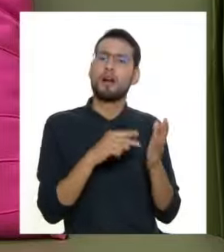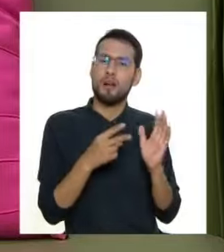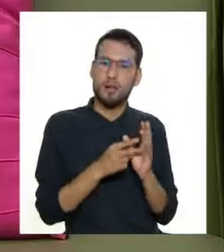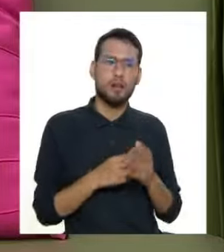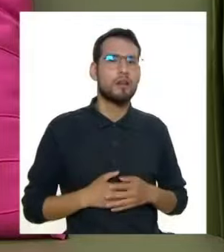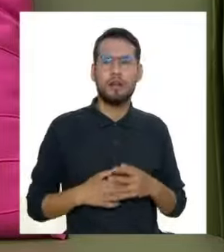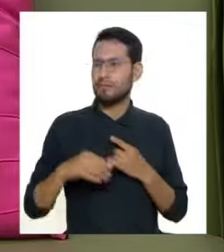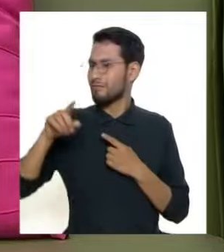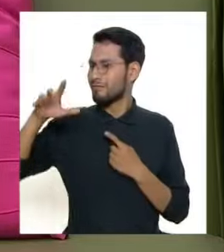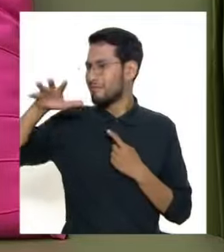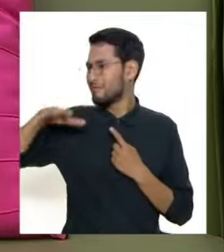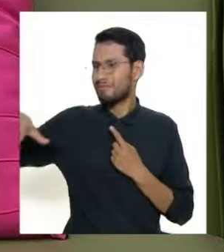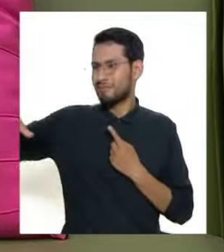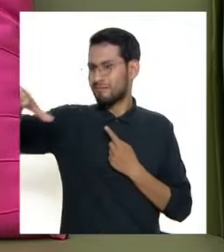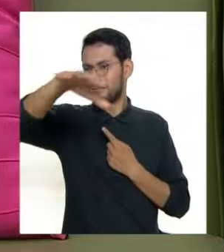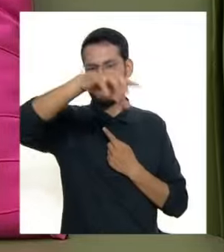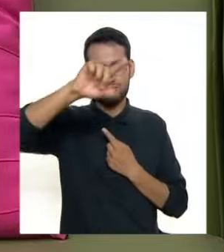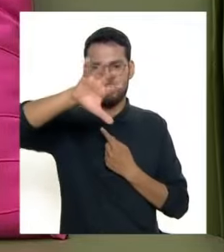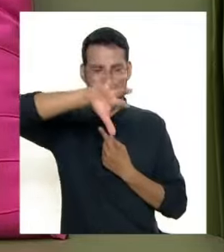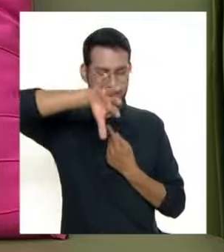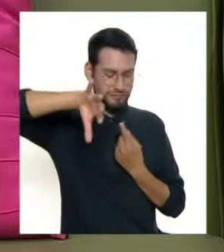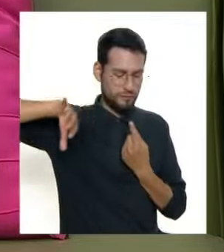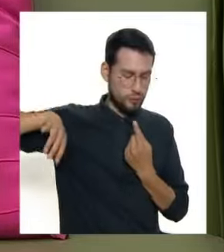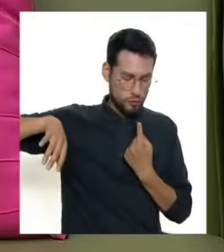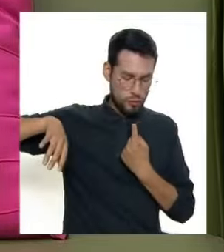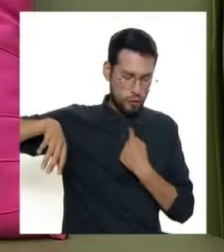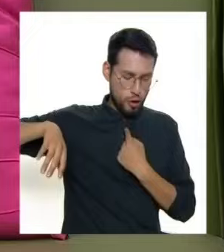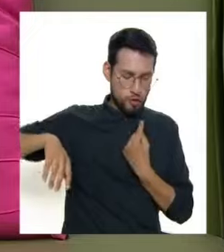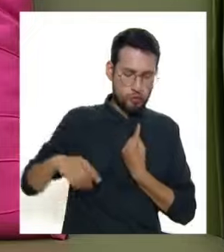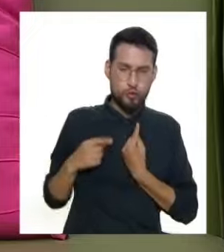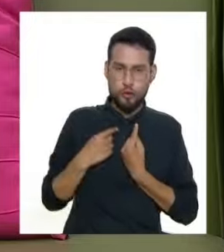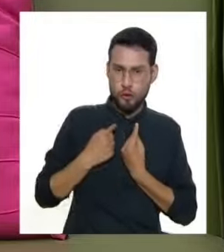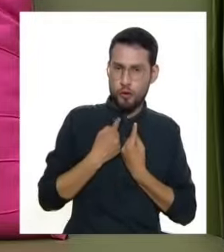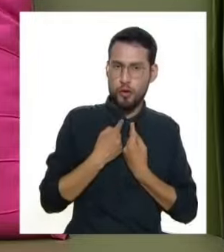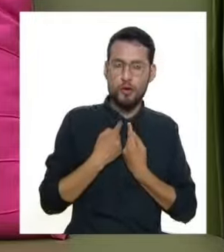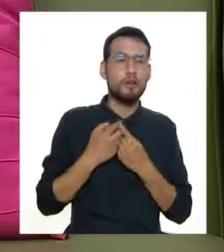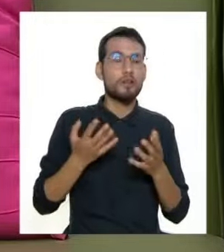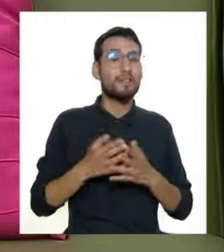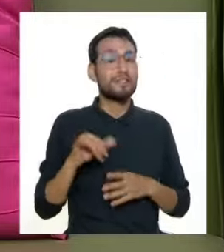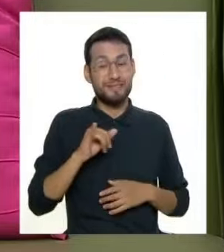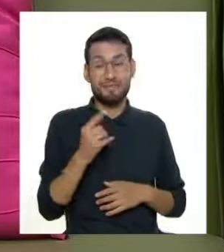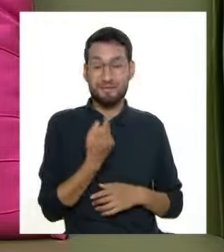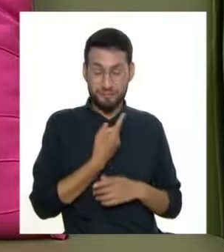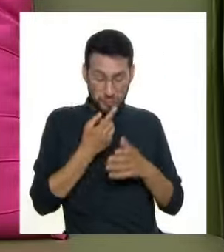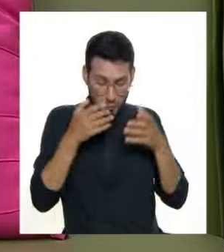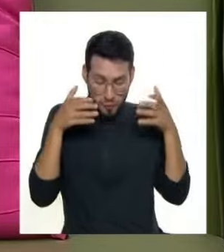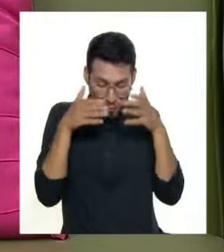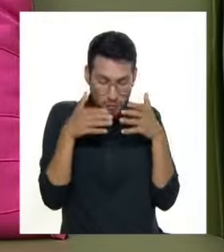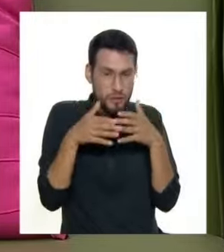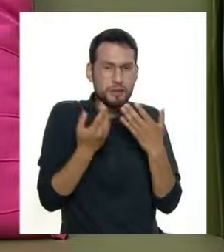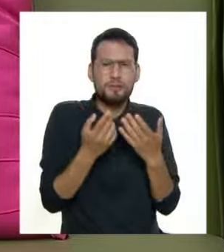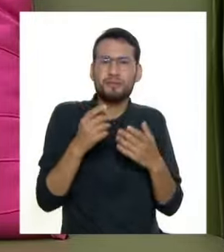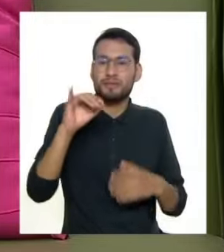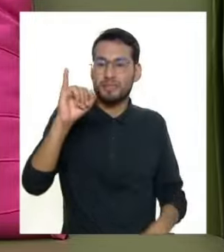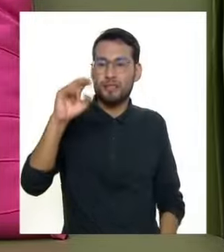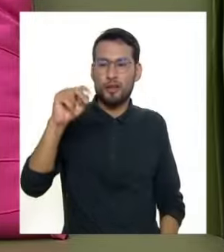no socializar en este momento. Por eso es que a veces las personas introvertidas son juzgadas de una